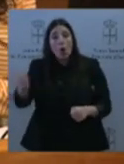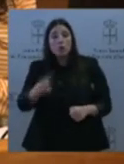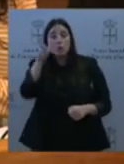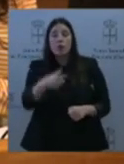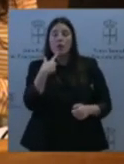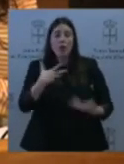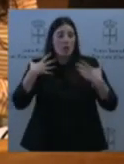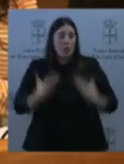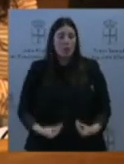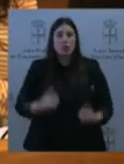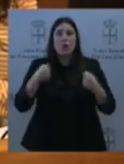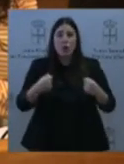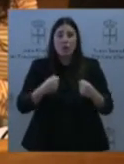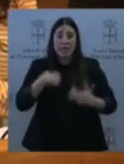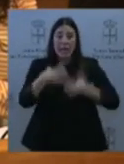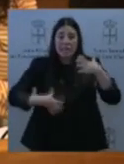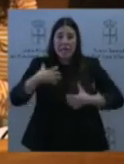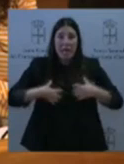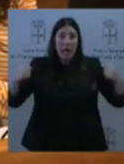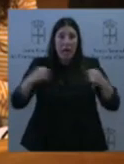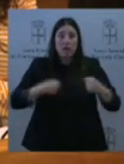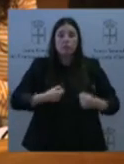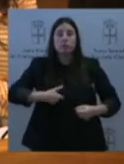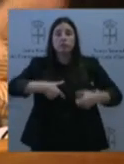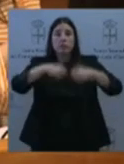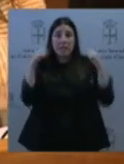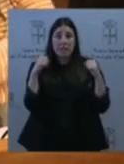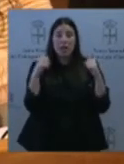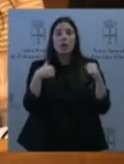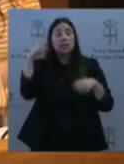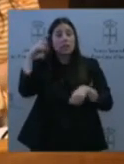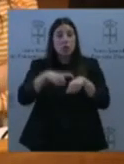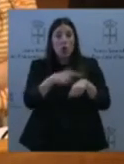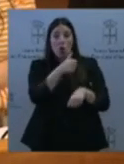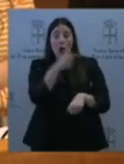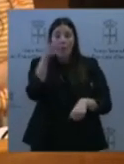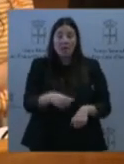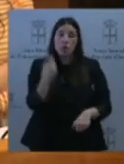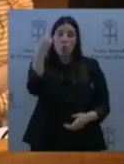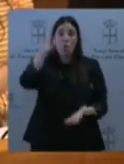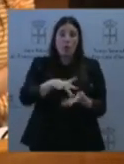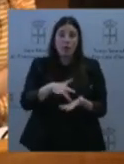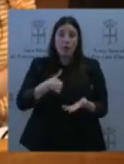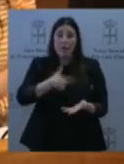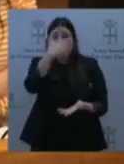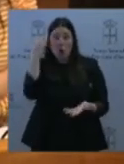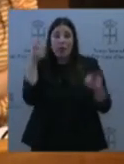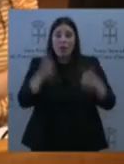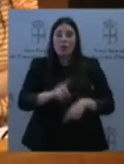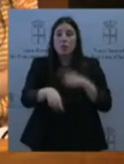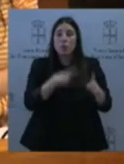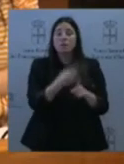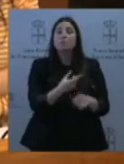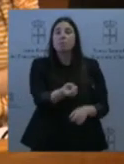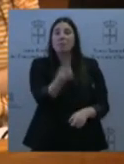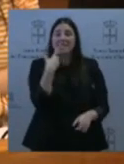dieron alprazolam. Me mandaron al psicólogo una vez al mes y se me olvidaban las citas. Después, un antidepresivo, Serosat, combinado con tranquimacín. De estos últimos acabé